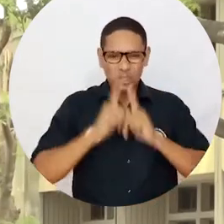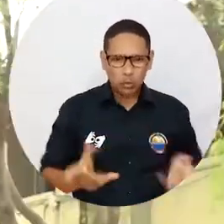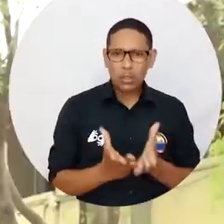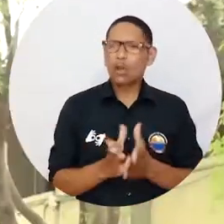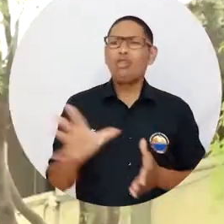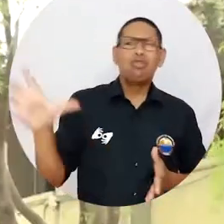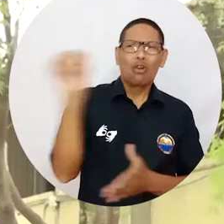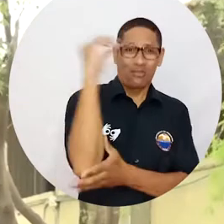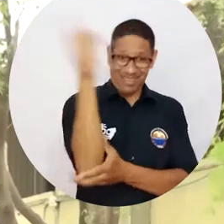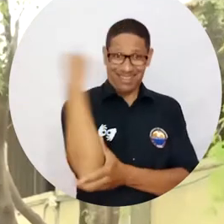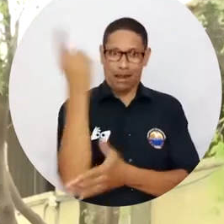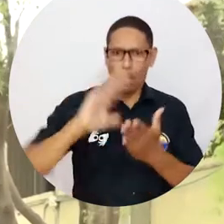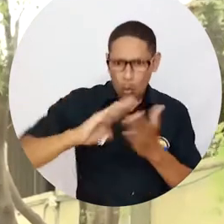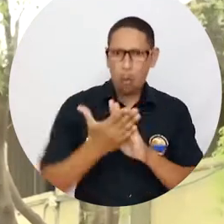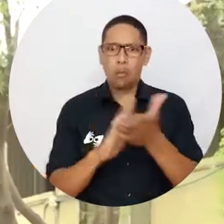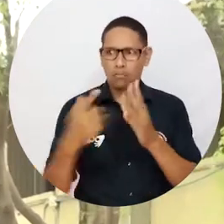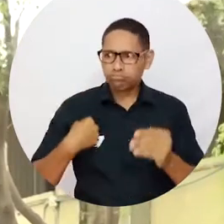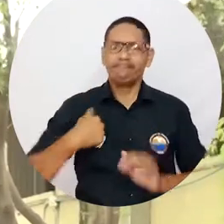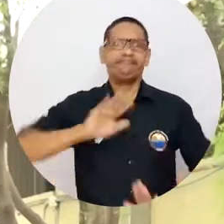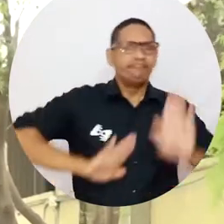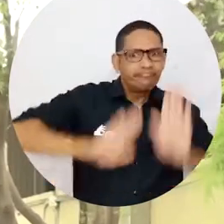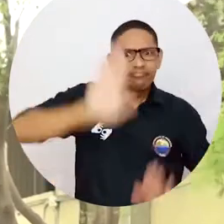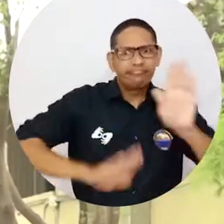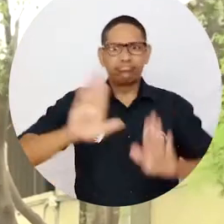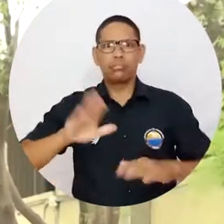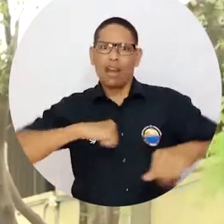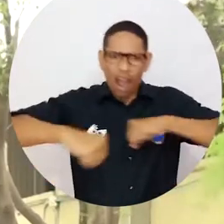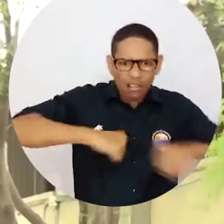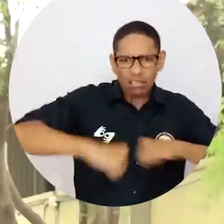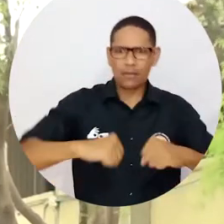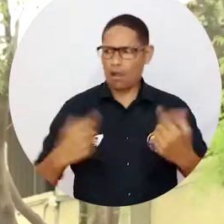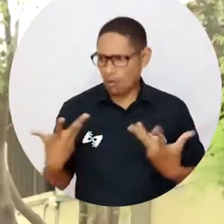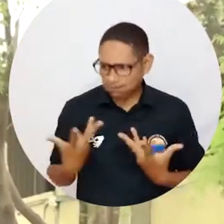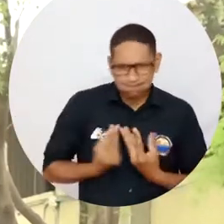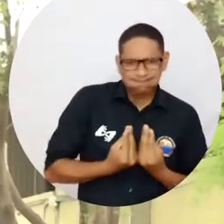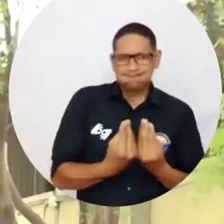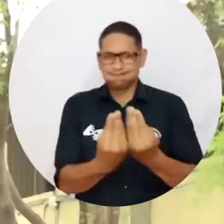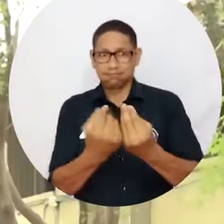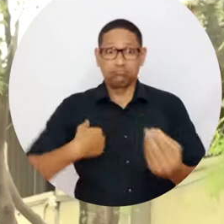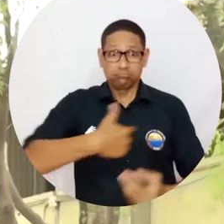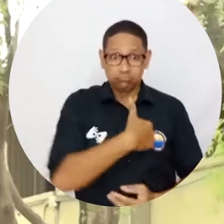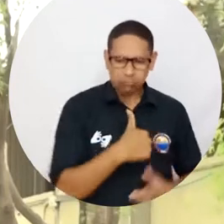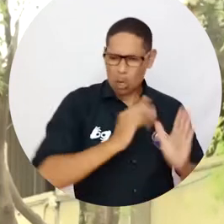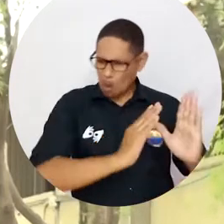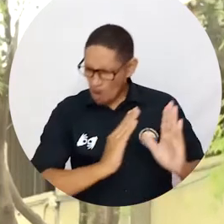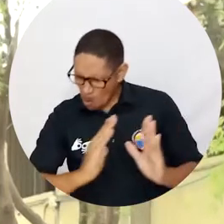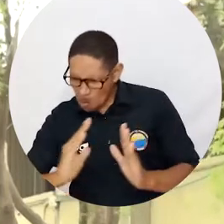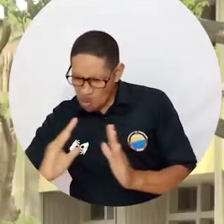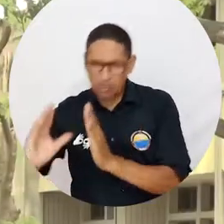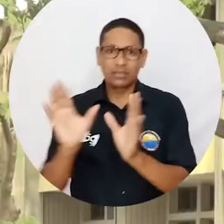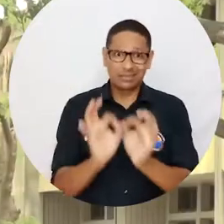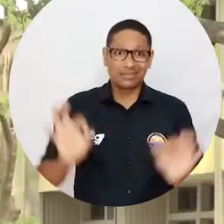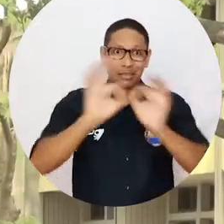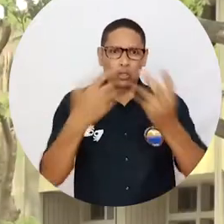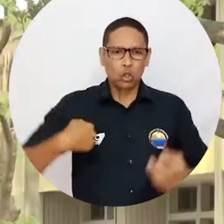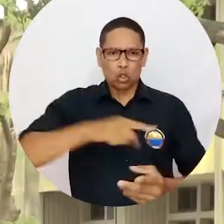general, participen de las actividades y de las movilizaciones que como colectivo estamos organizando, como estudiantes estamos organizando, para